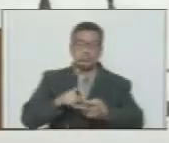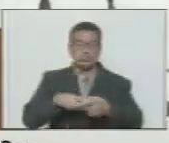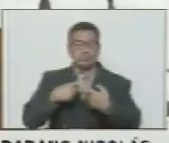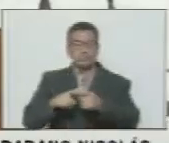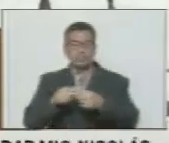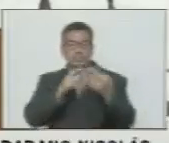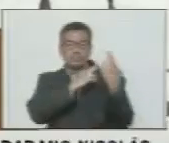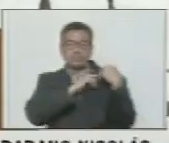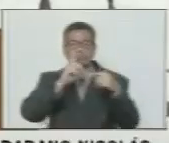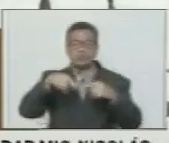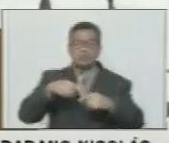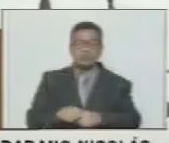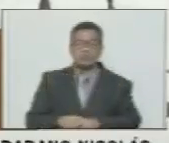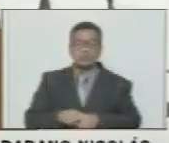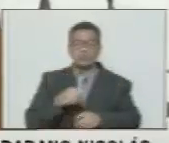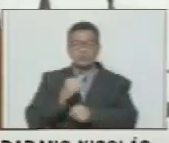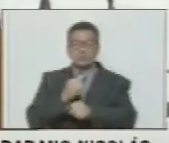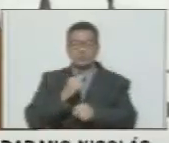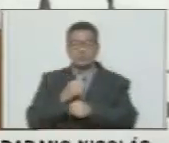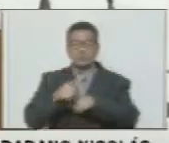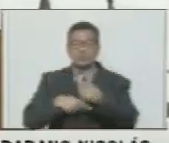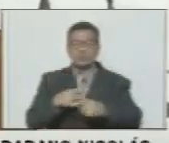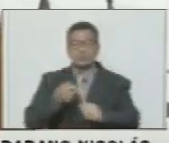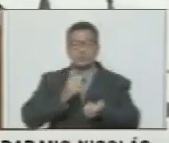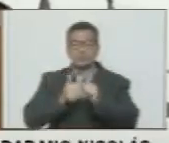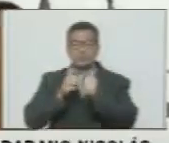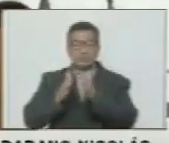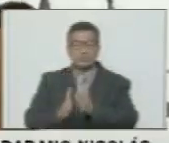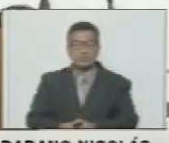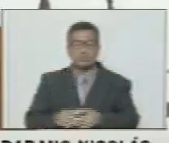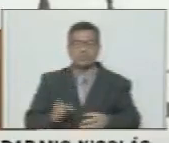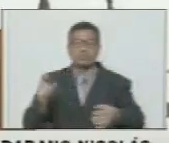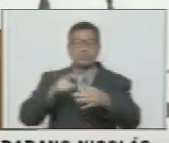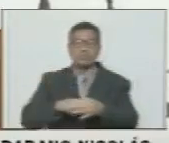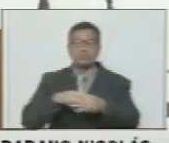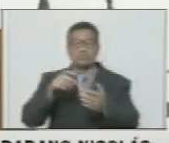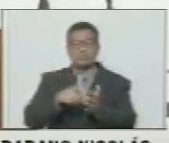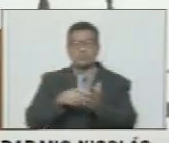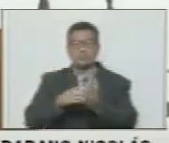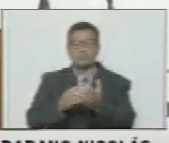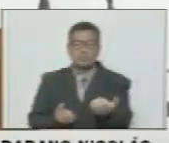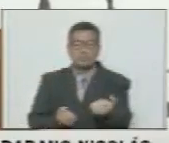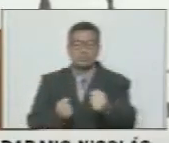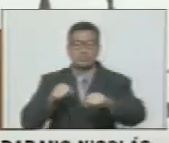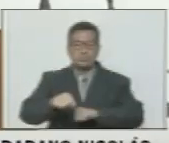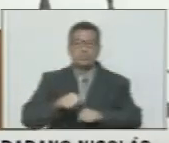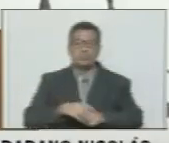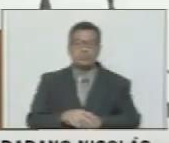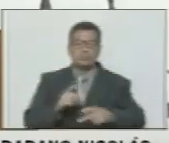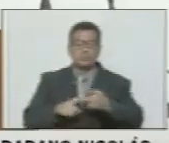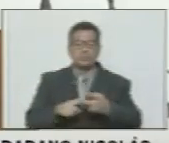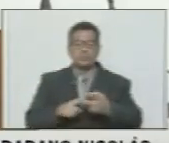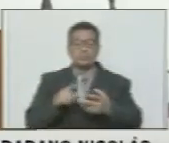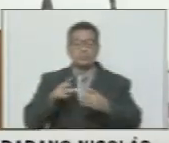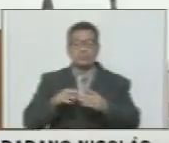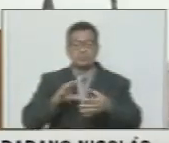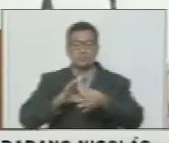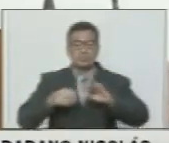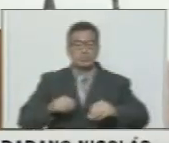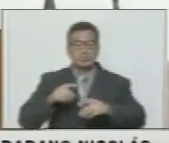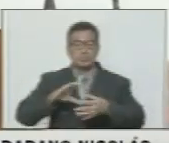diversas representaciones, sino también se destacó como deportista, miembro de la selección de judo y de